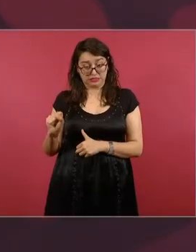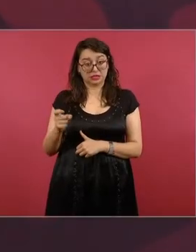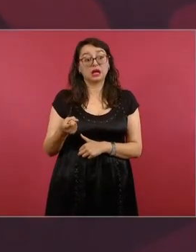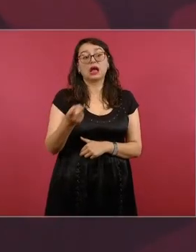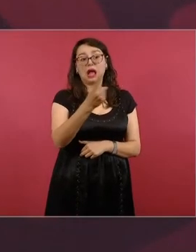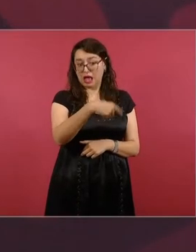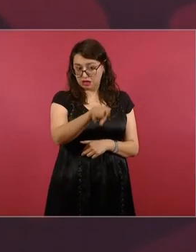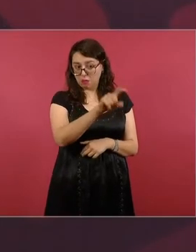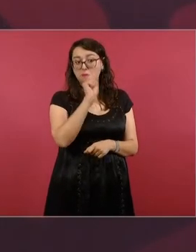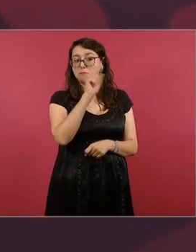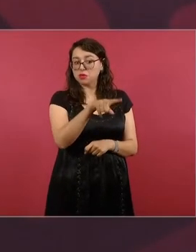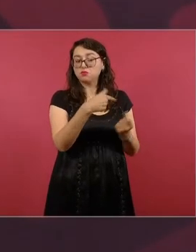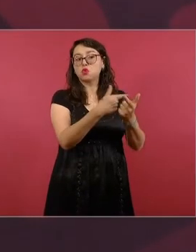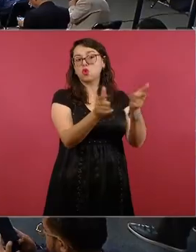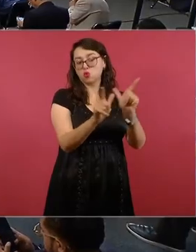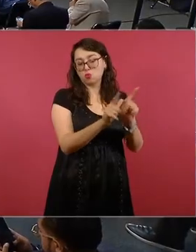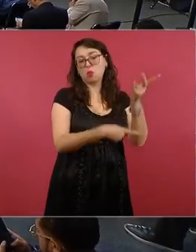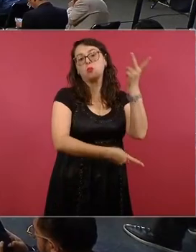y